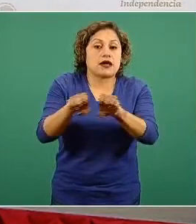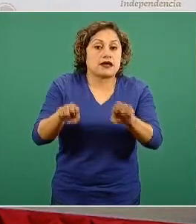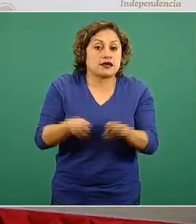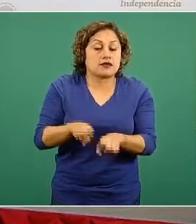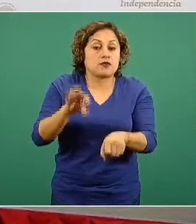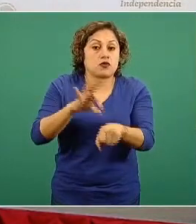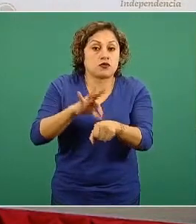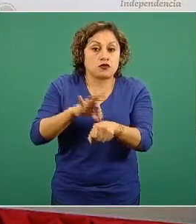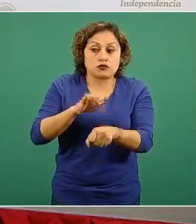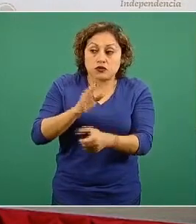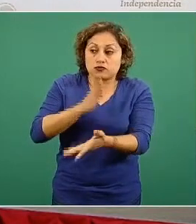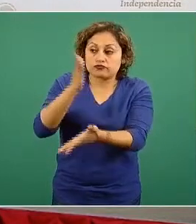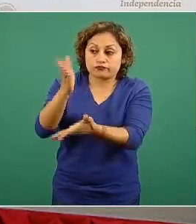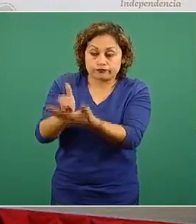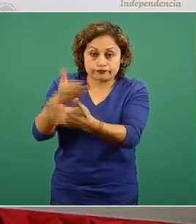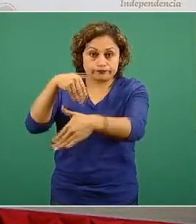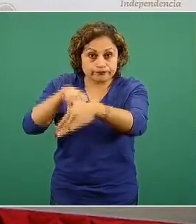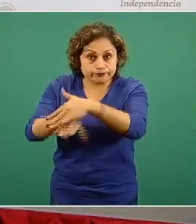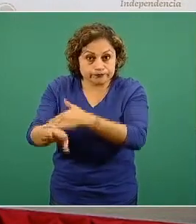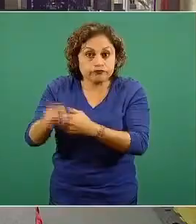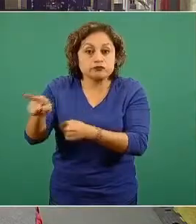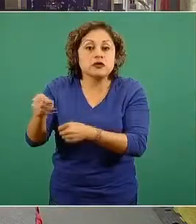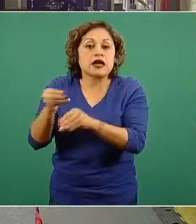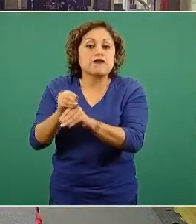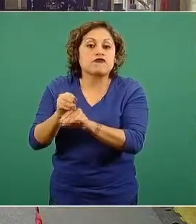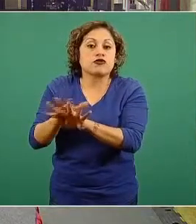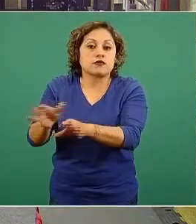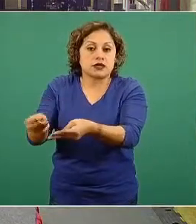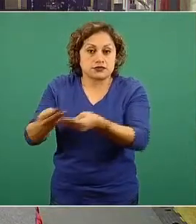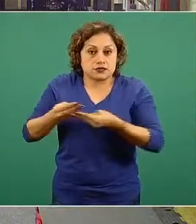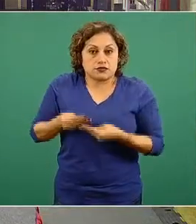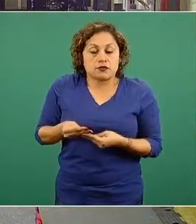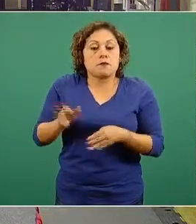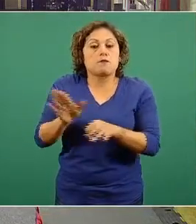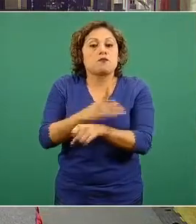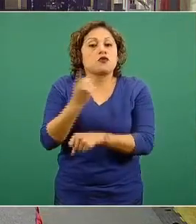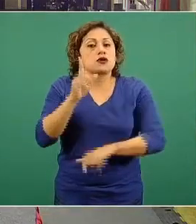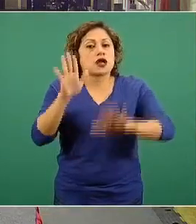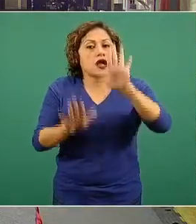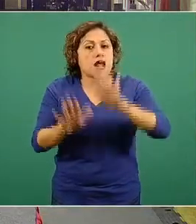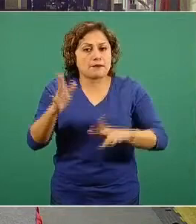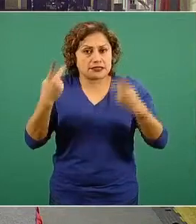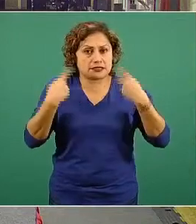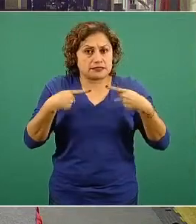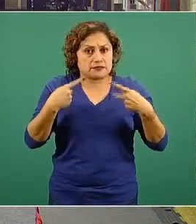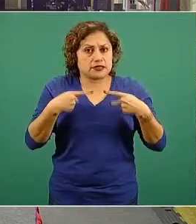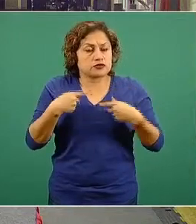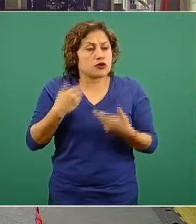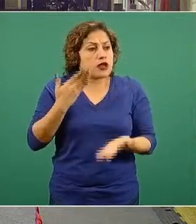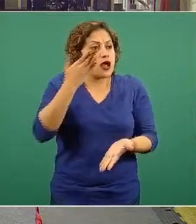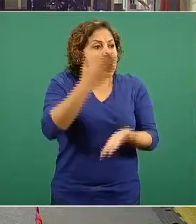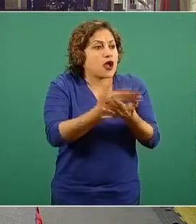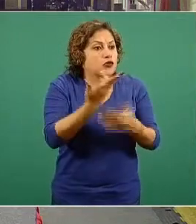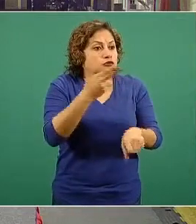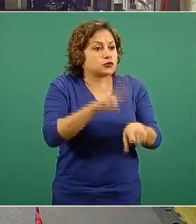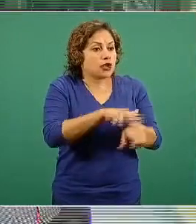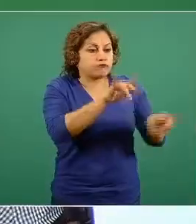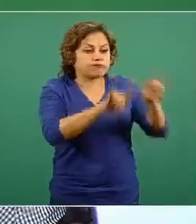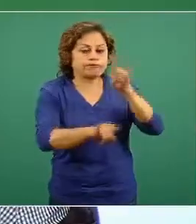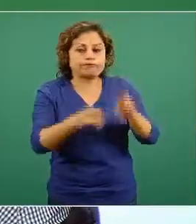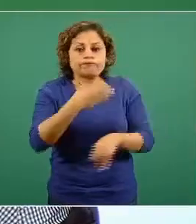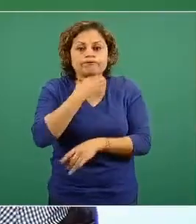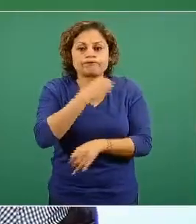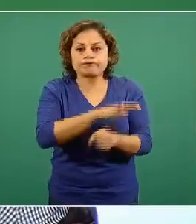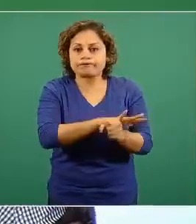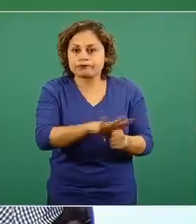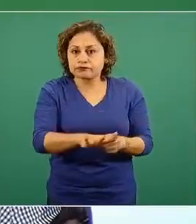la unidad en donde ya se encontraban hospitalizados, o sea porque llegan a demandar la atención médica y no hay una cama disponible,